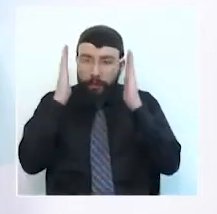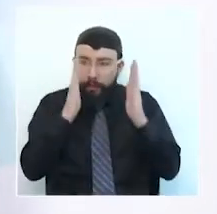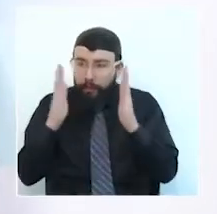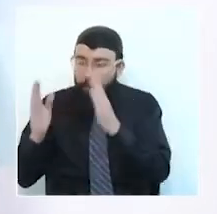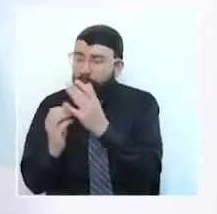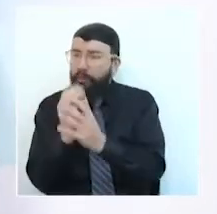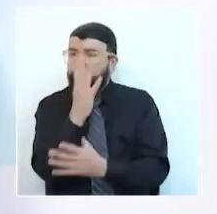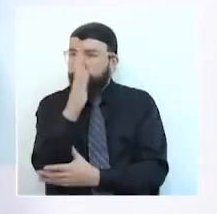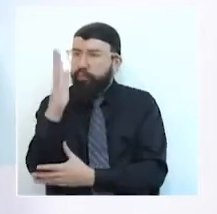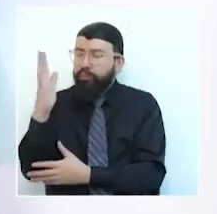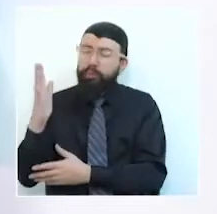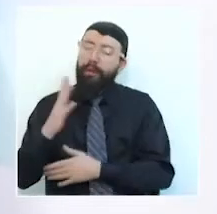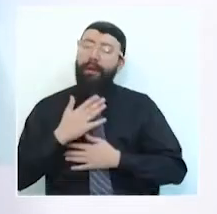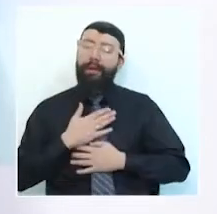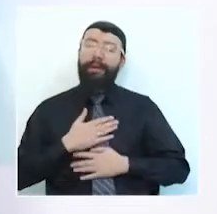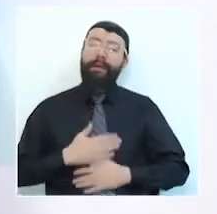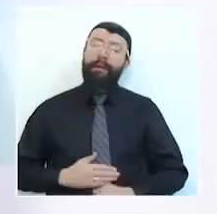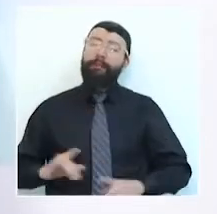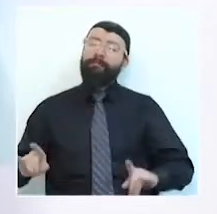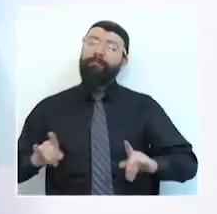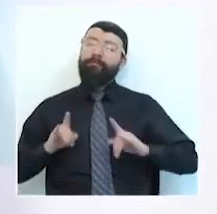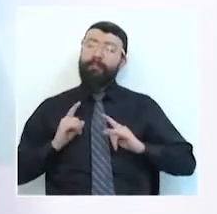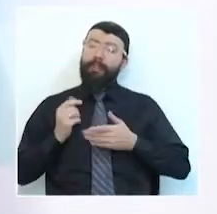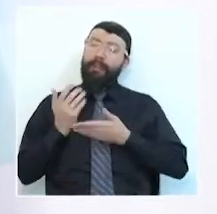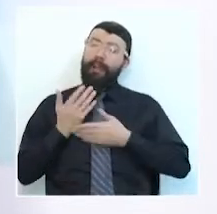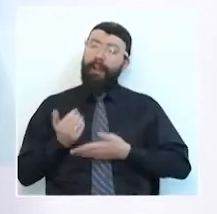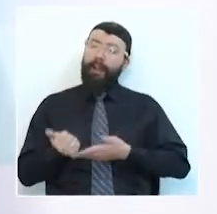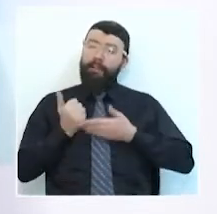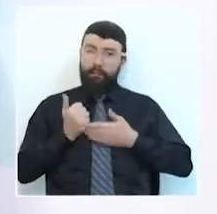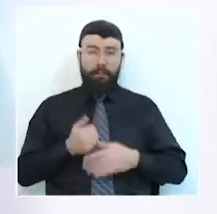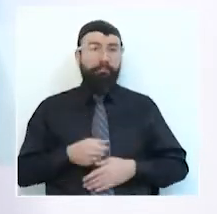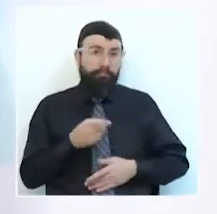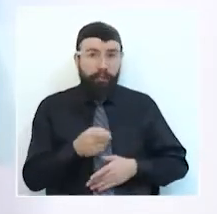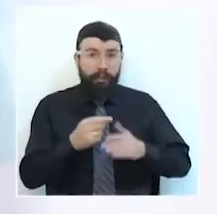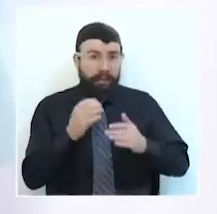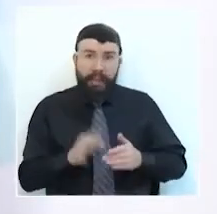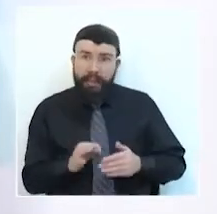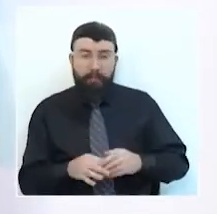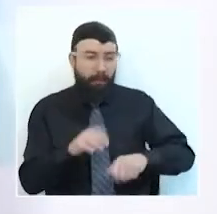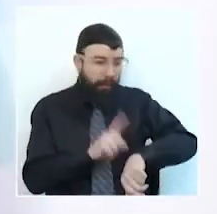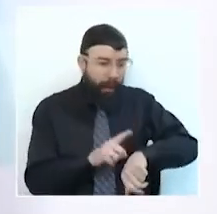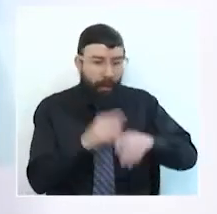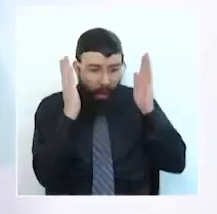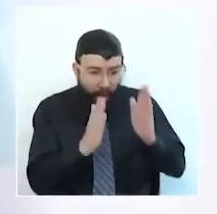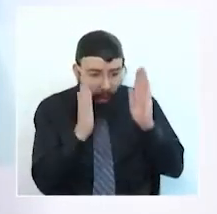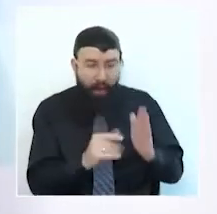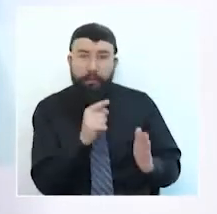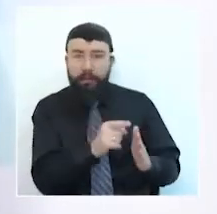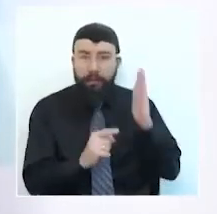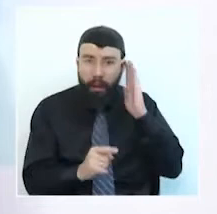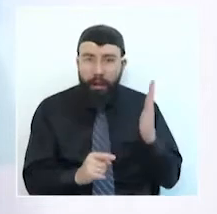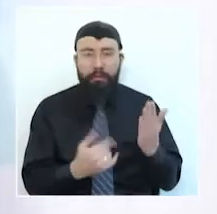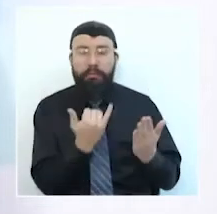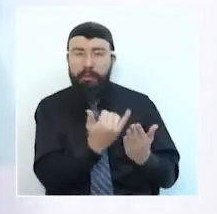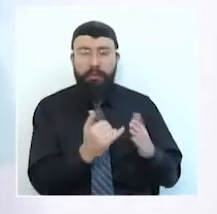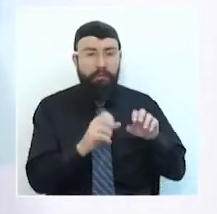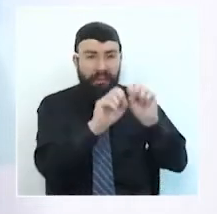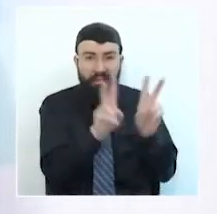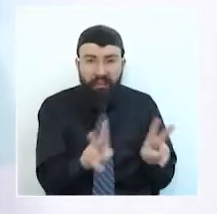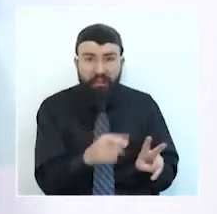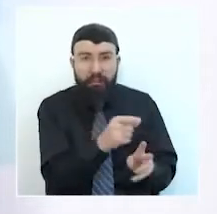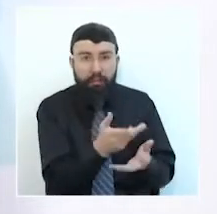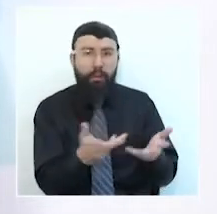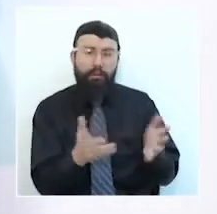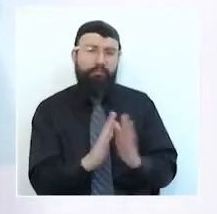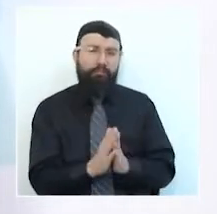tienen ninguna realmente ningún valor entonces mindfulness significa ser más consciente de las